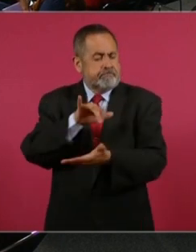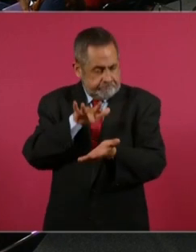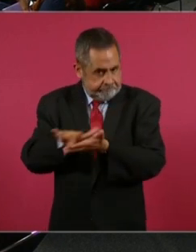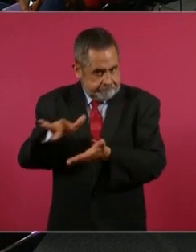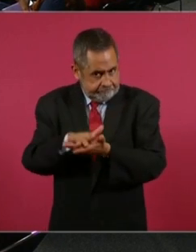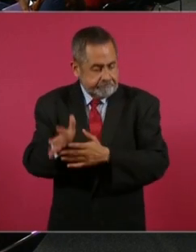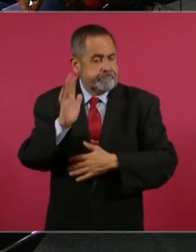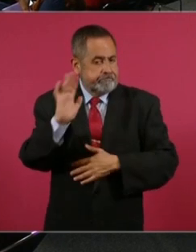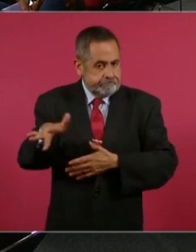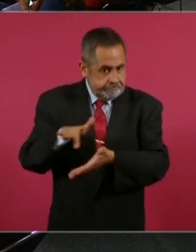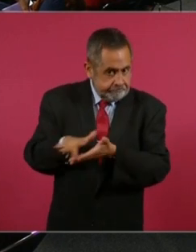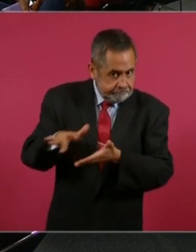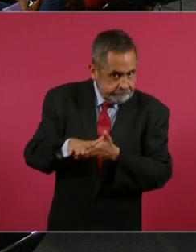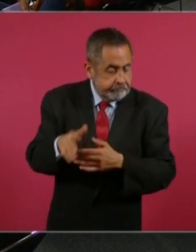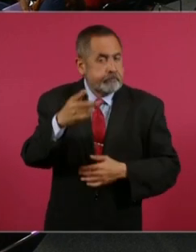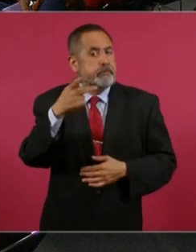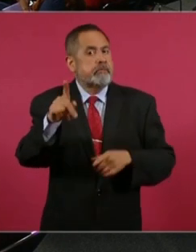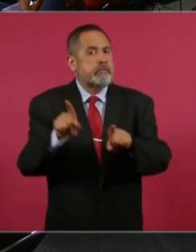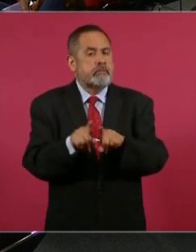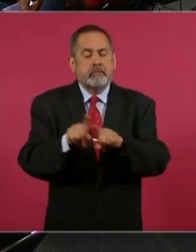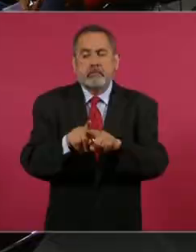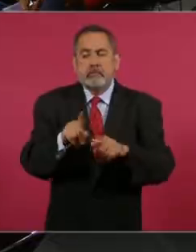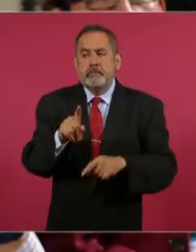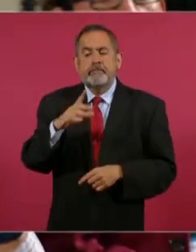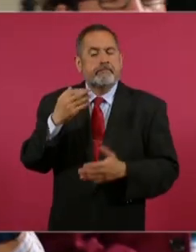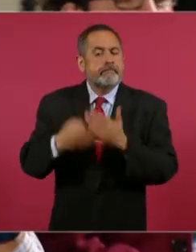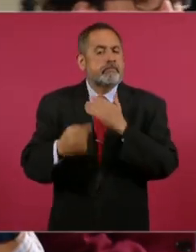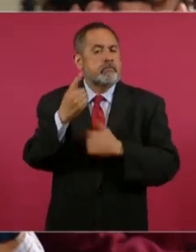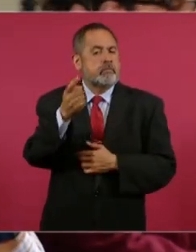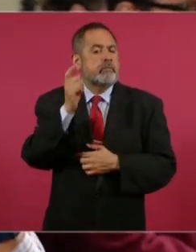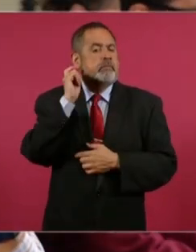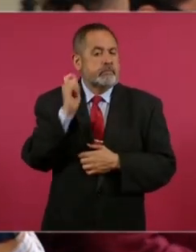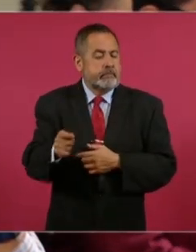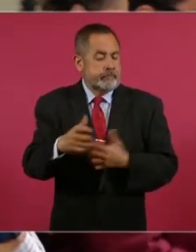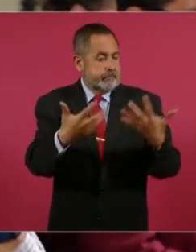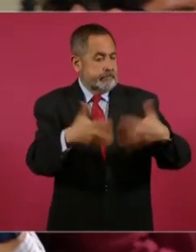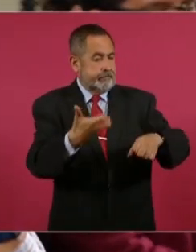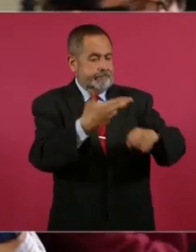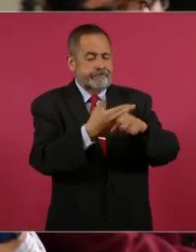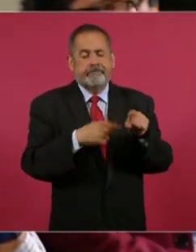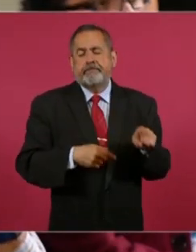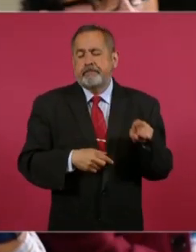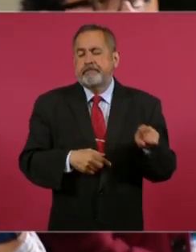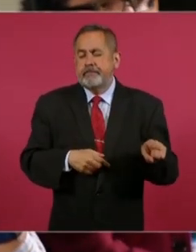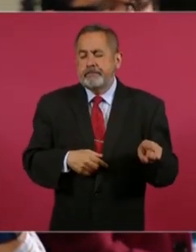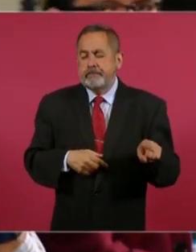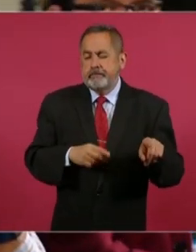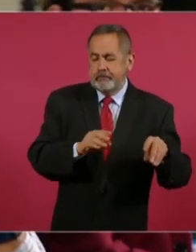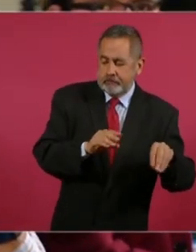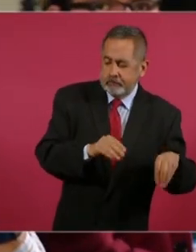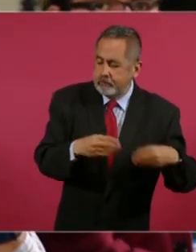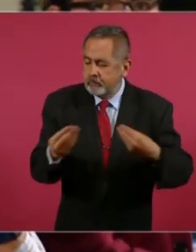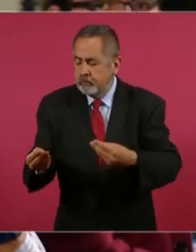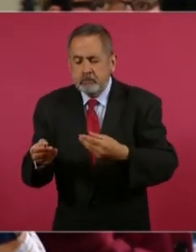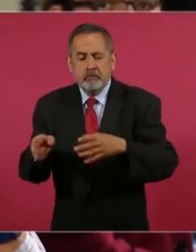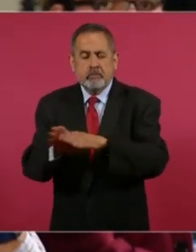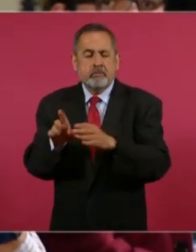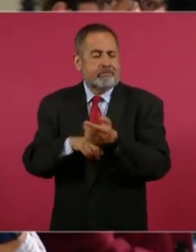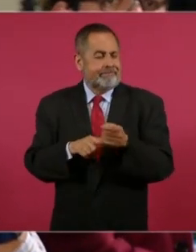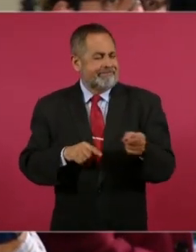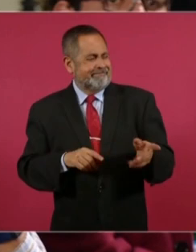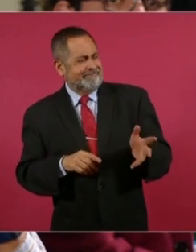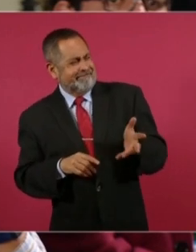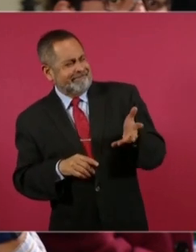apoyó, sí apoya, pero también aquí hay un mecanismo que depende mucho de la empresa a que se provea. Hay un mecanismo ahí